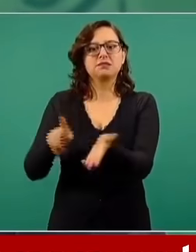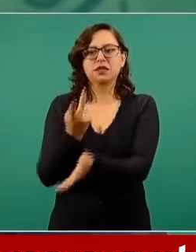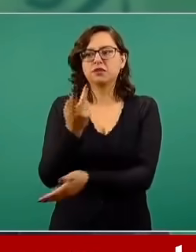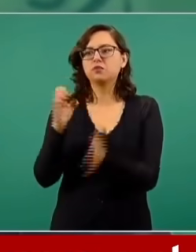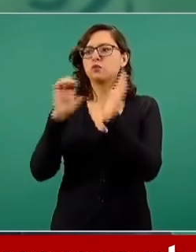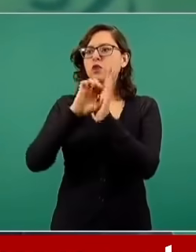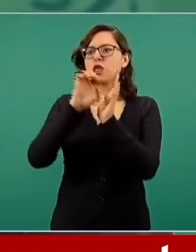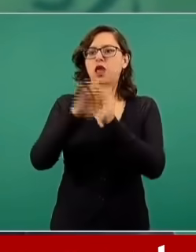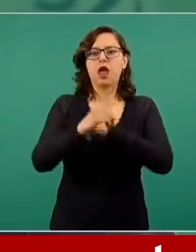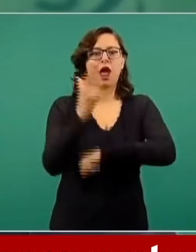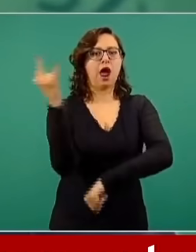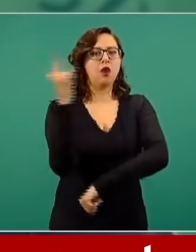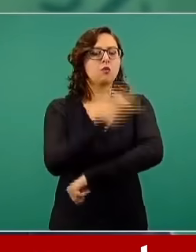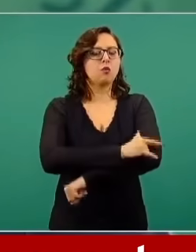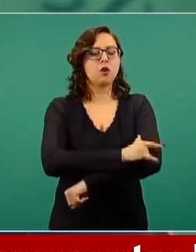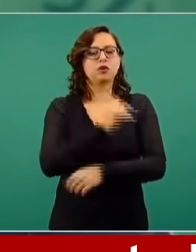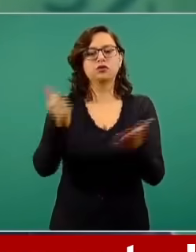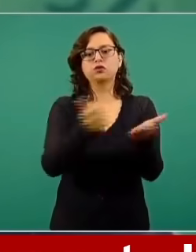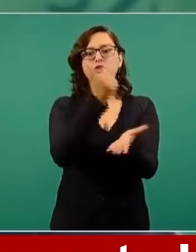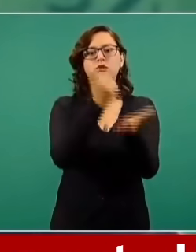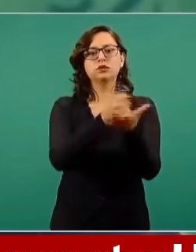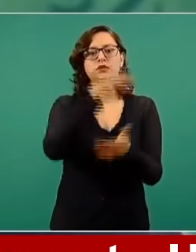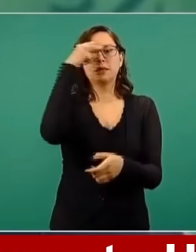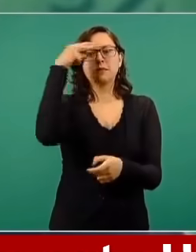México, el Tren Maya,